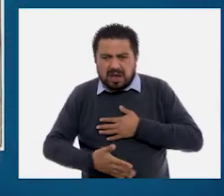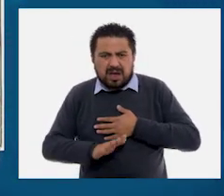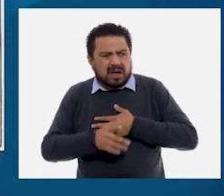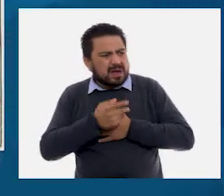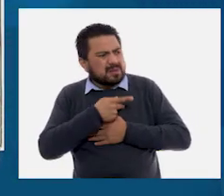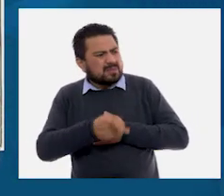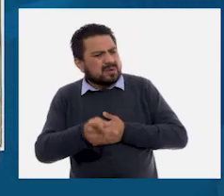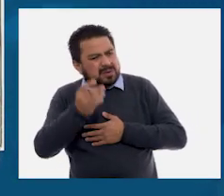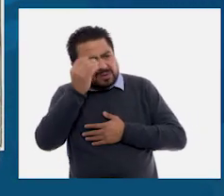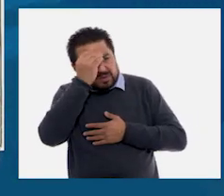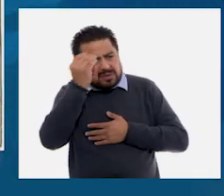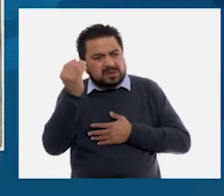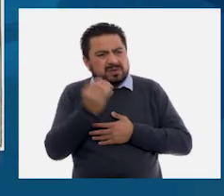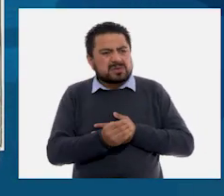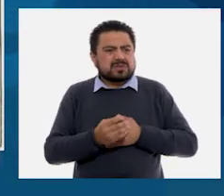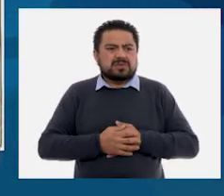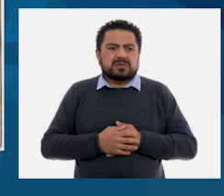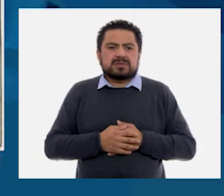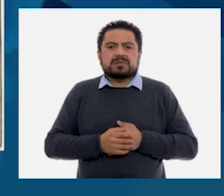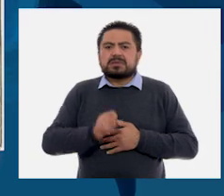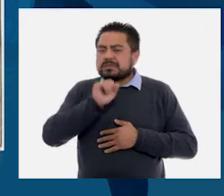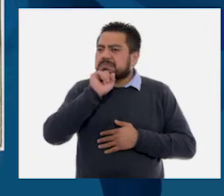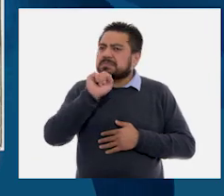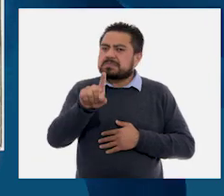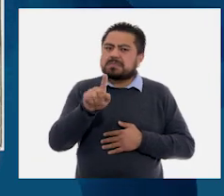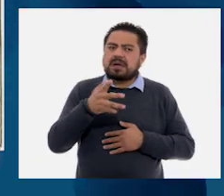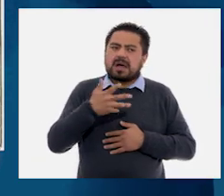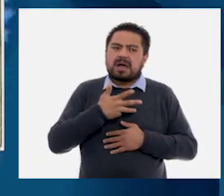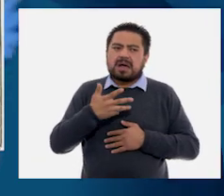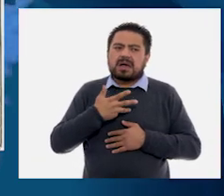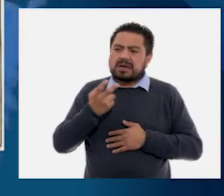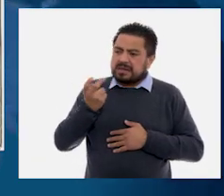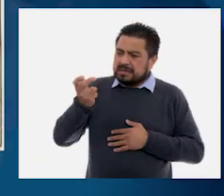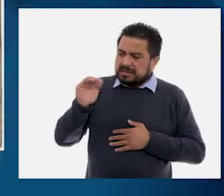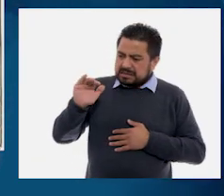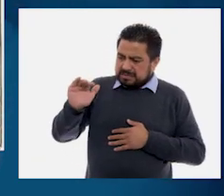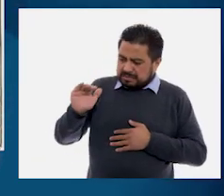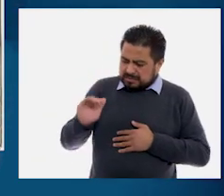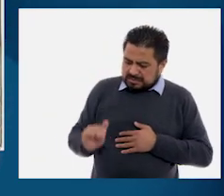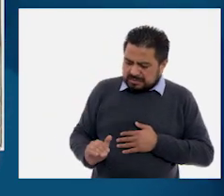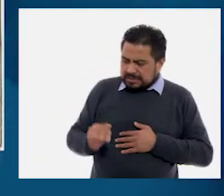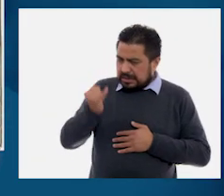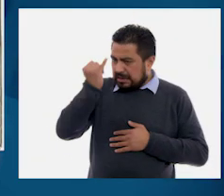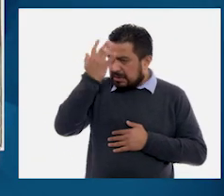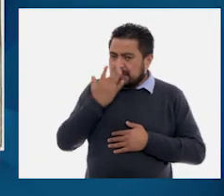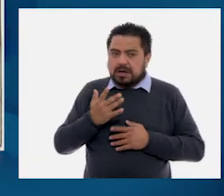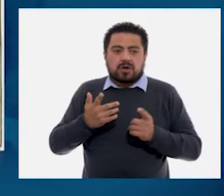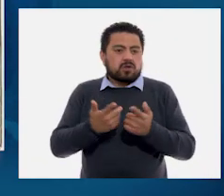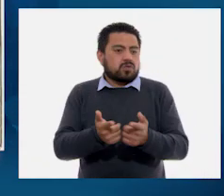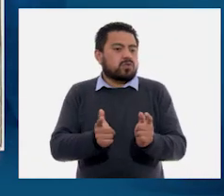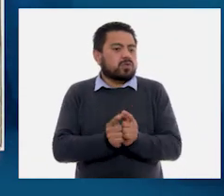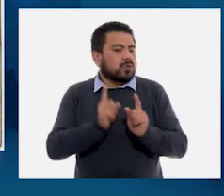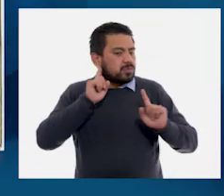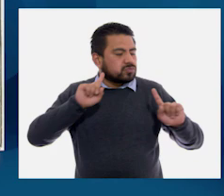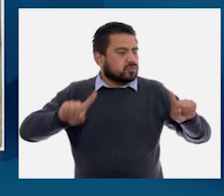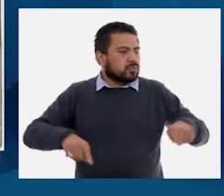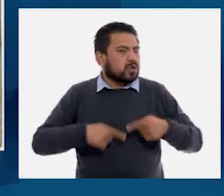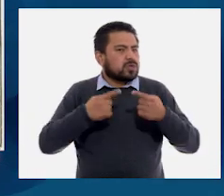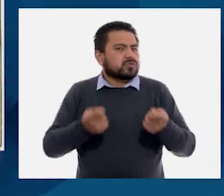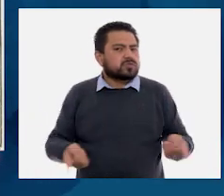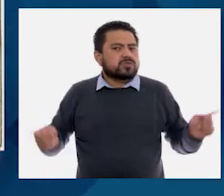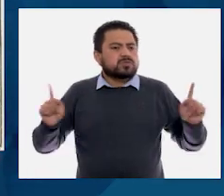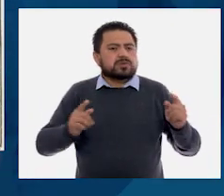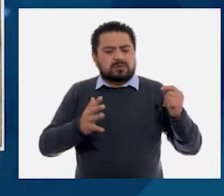¡Qué horror! También están por ahí, en la parte de abajo de la imagen, un grupo de músicos que